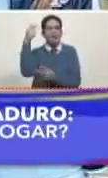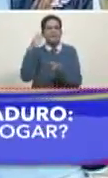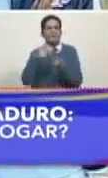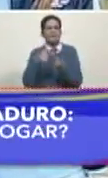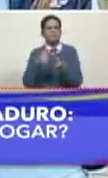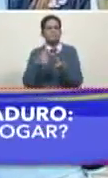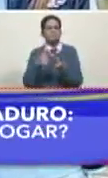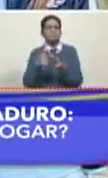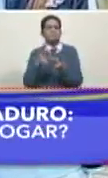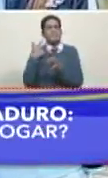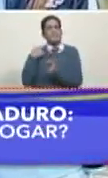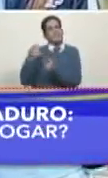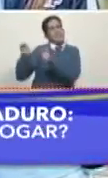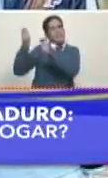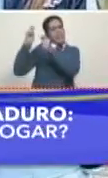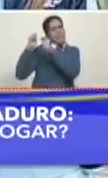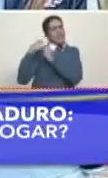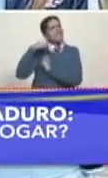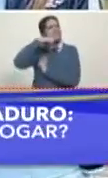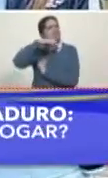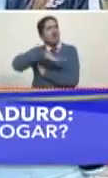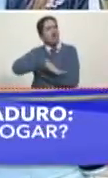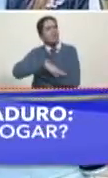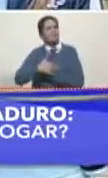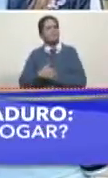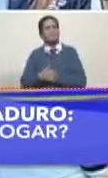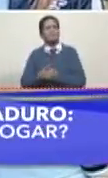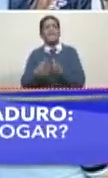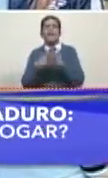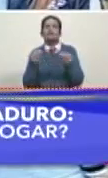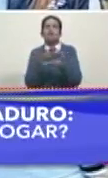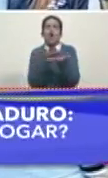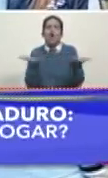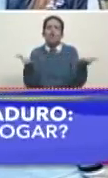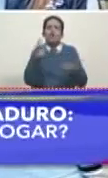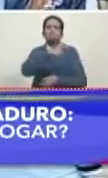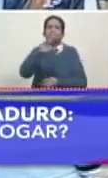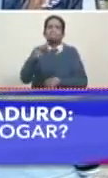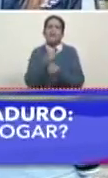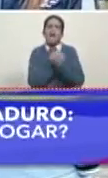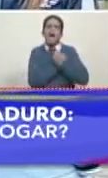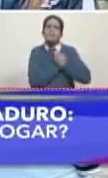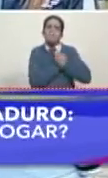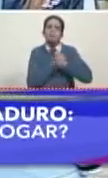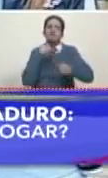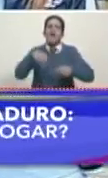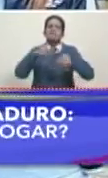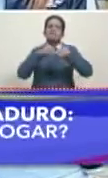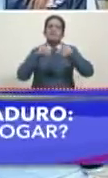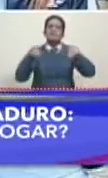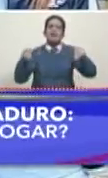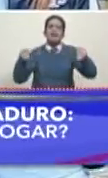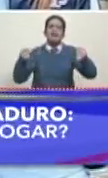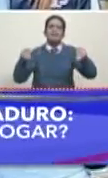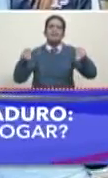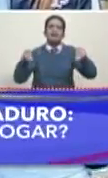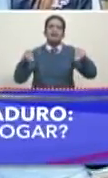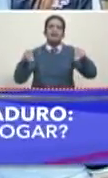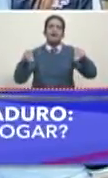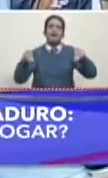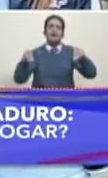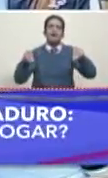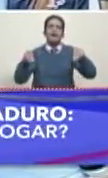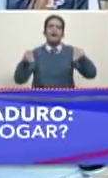gentilicio, nuestro legado histórico, a todos los que amamos esta tierra donde descansan